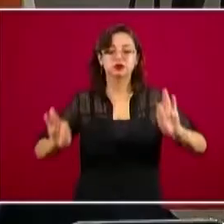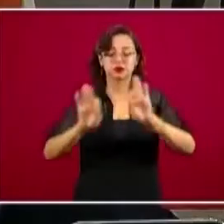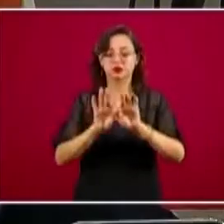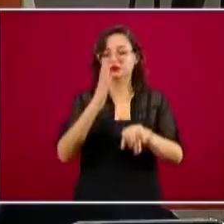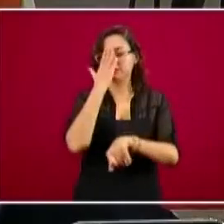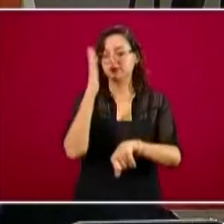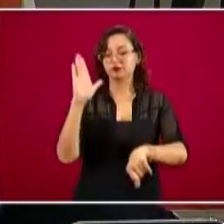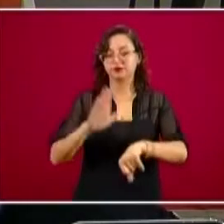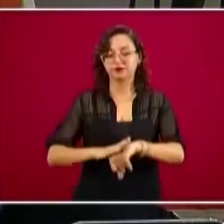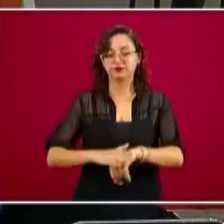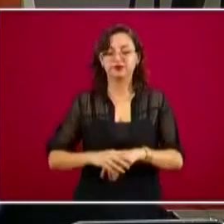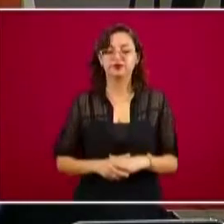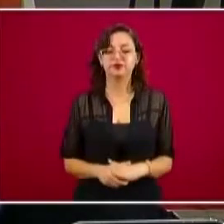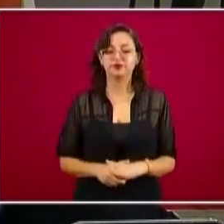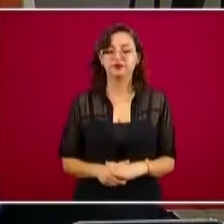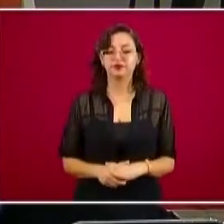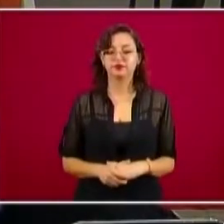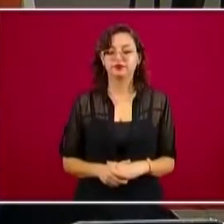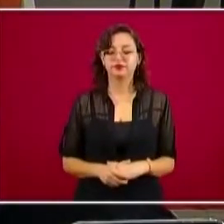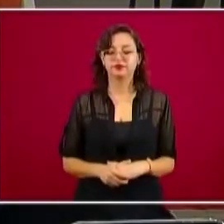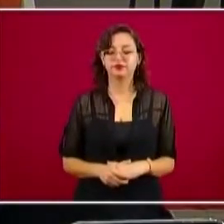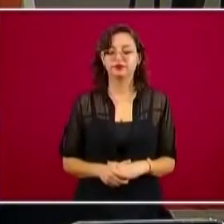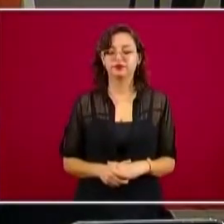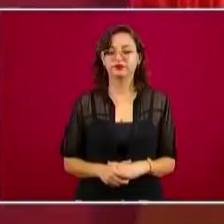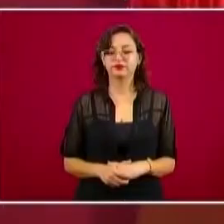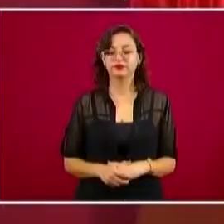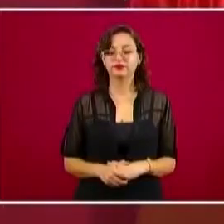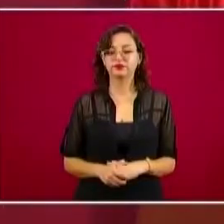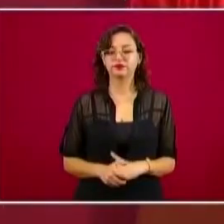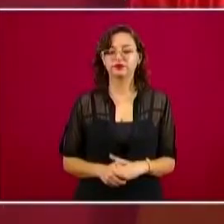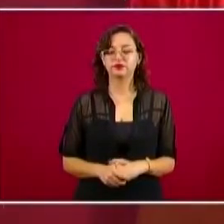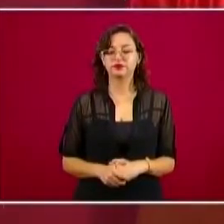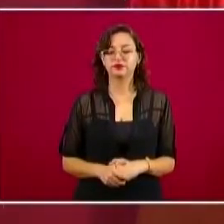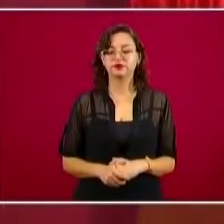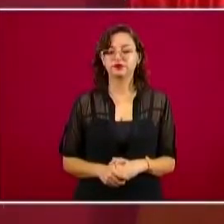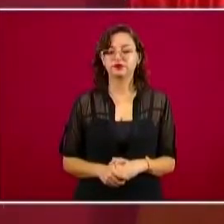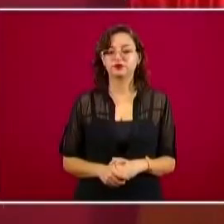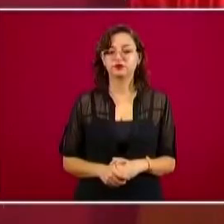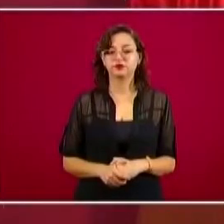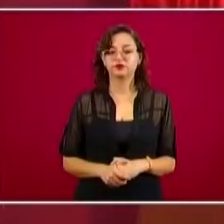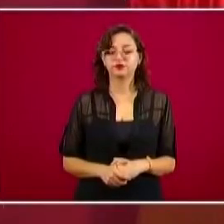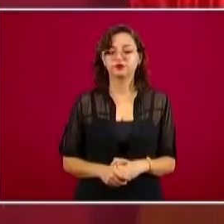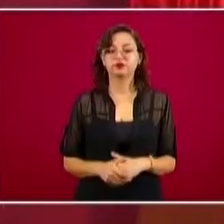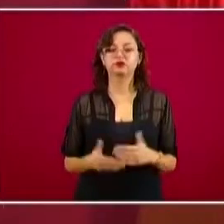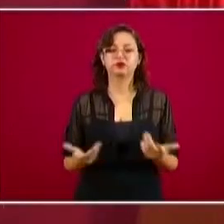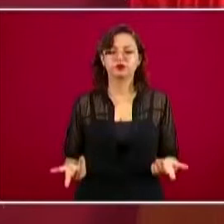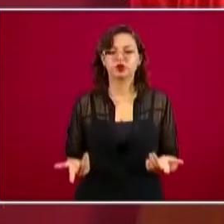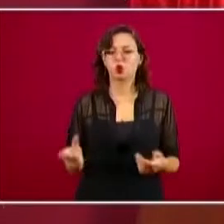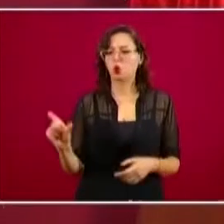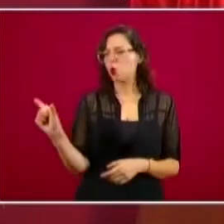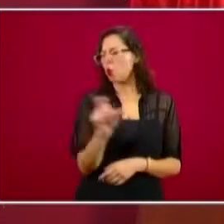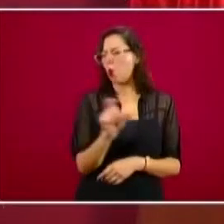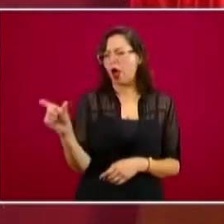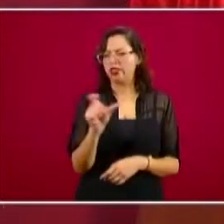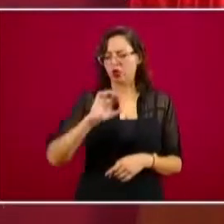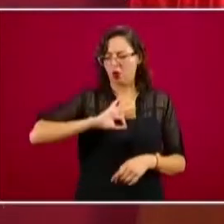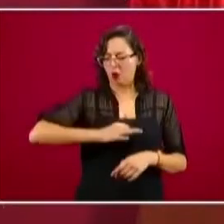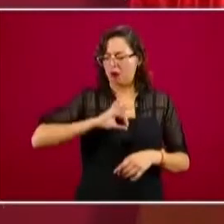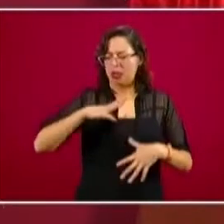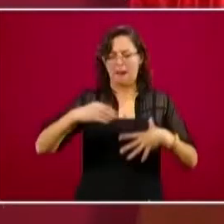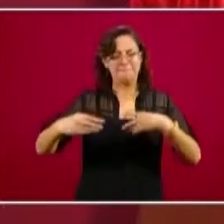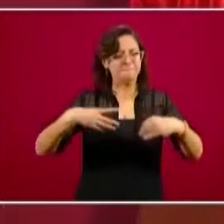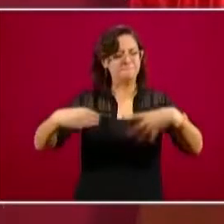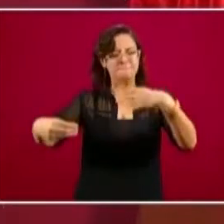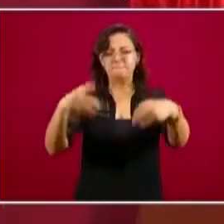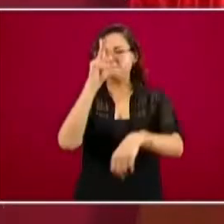hay un intervalo de fechas posibles para el pico máximo de la intensidad de transmisión de la